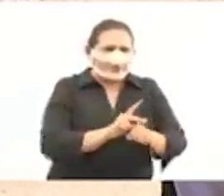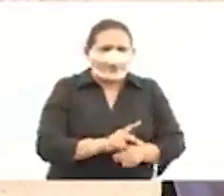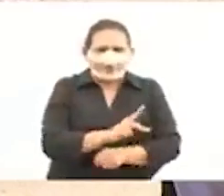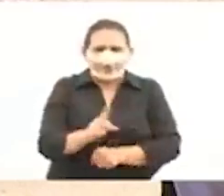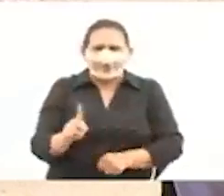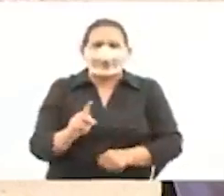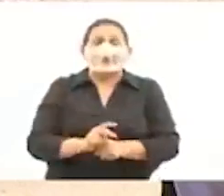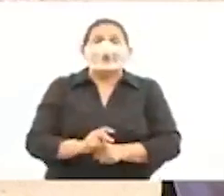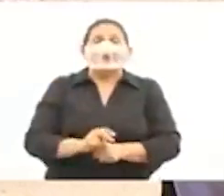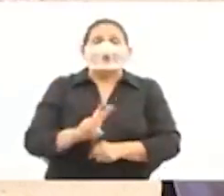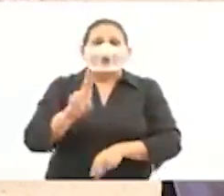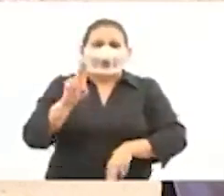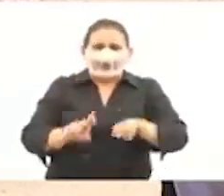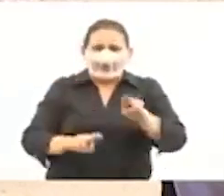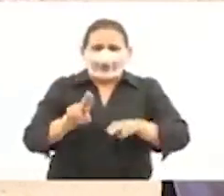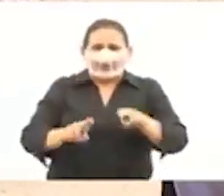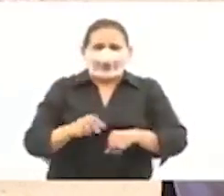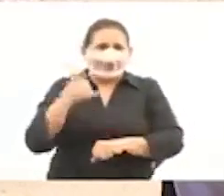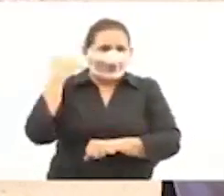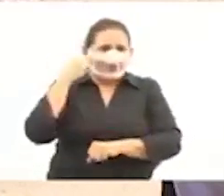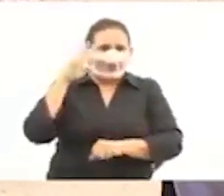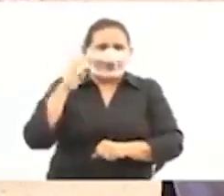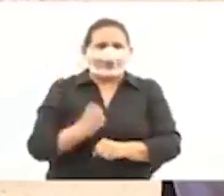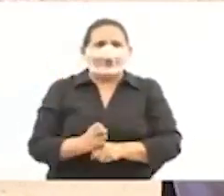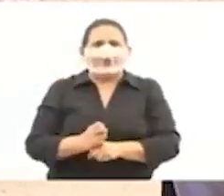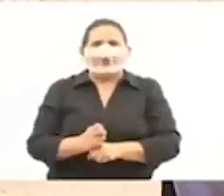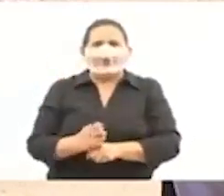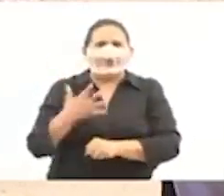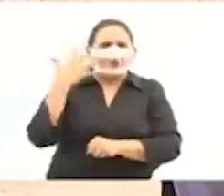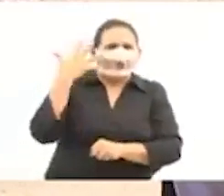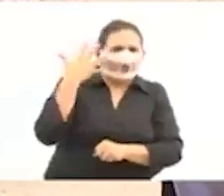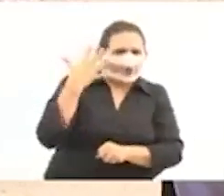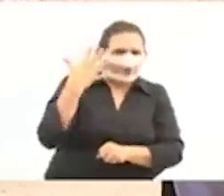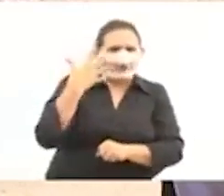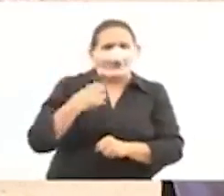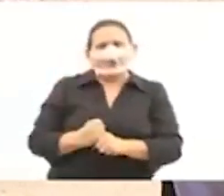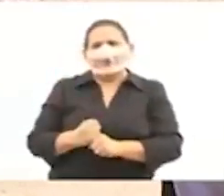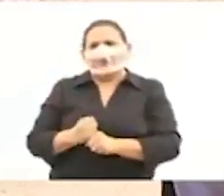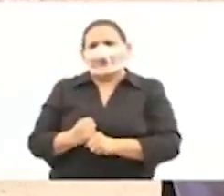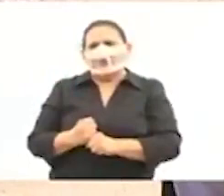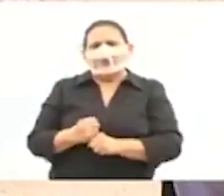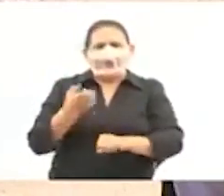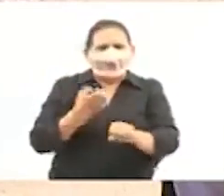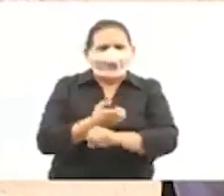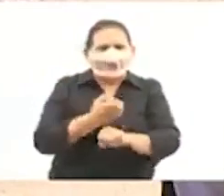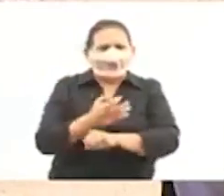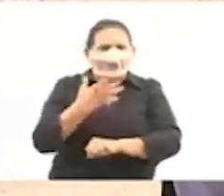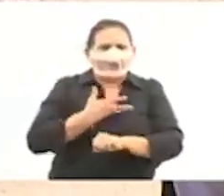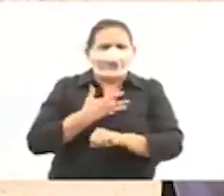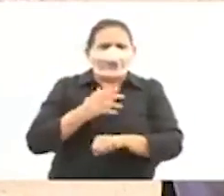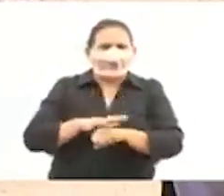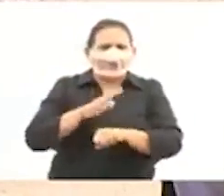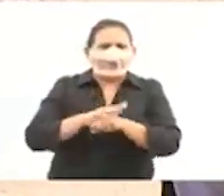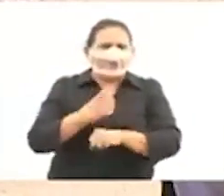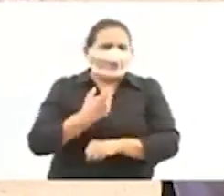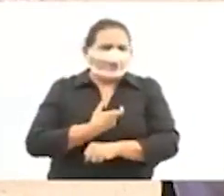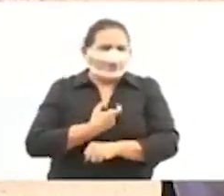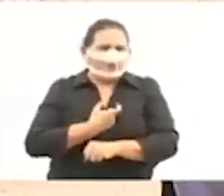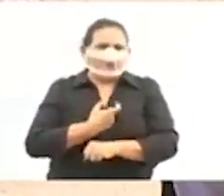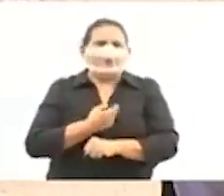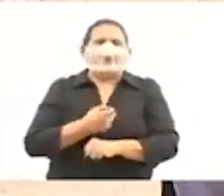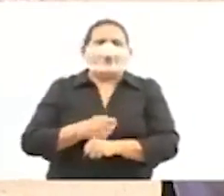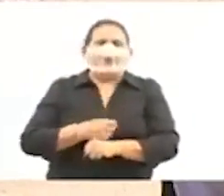estatal 2020 se encuentra entre las cinco entidades que concentran el mayor número de medallas de oro en méxico por